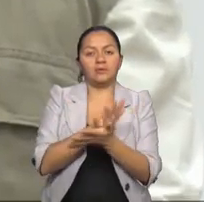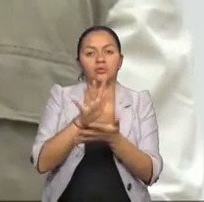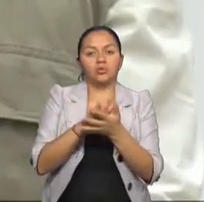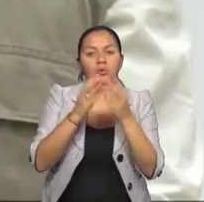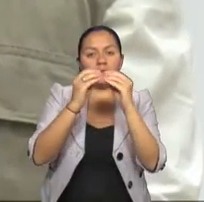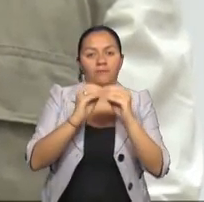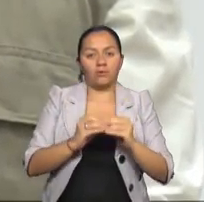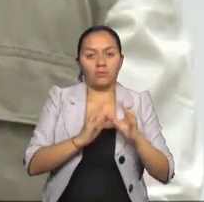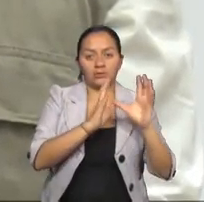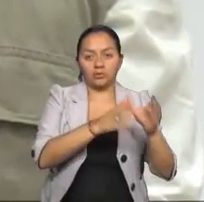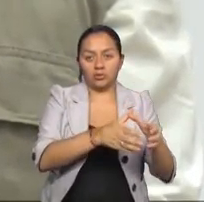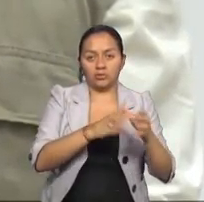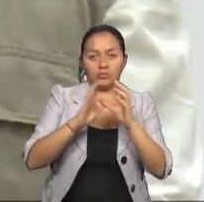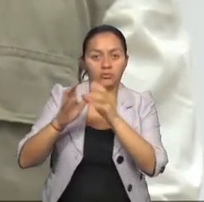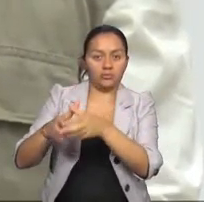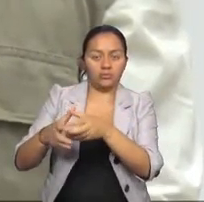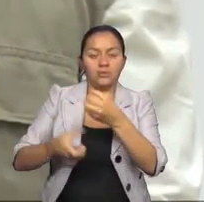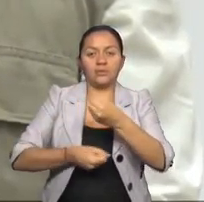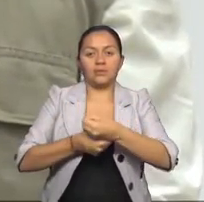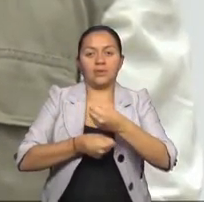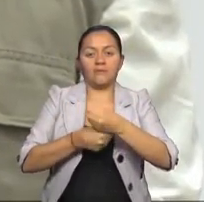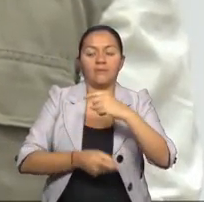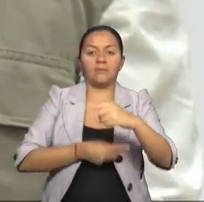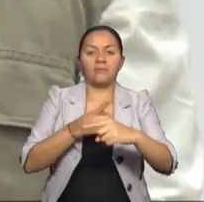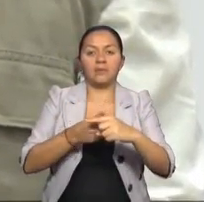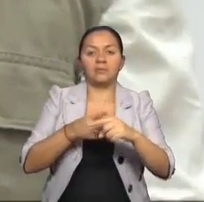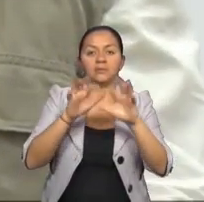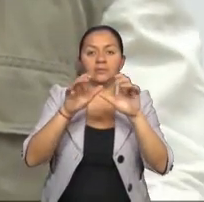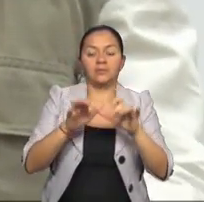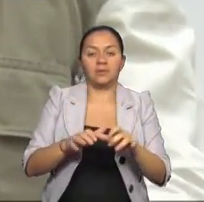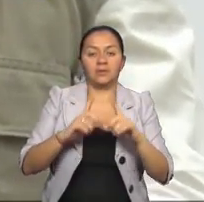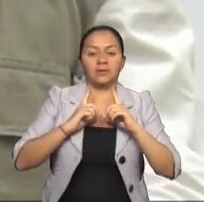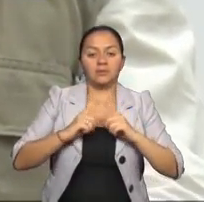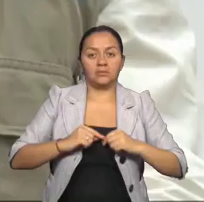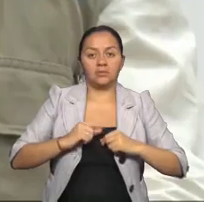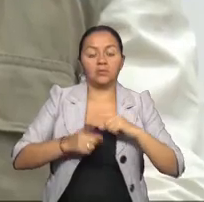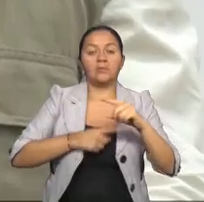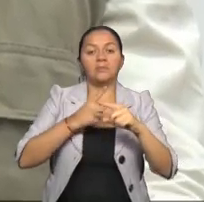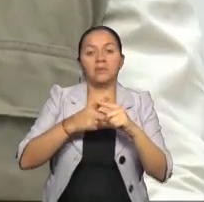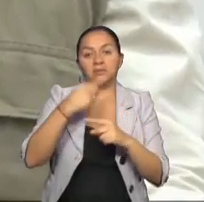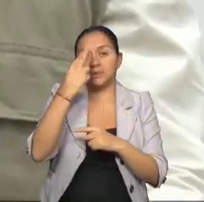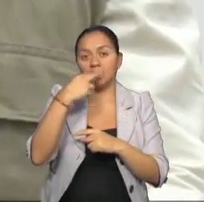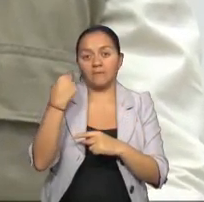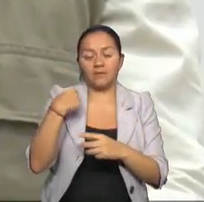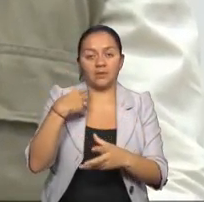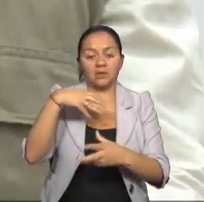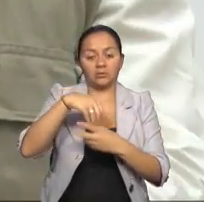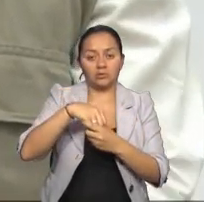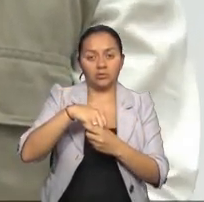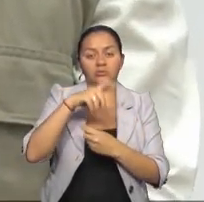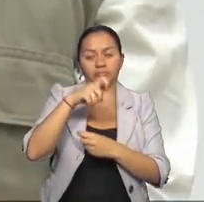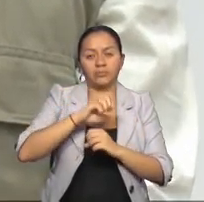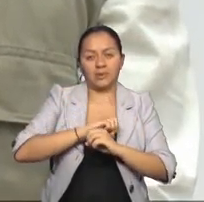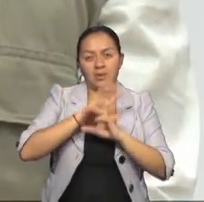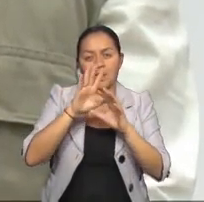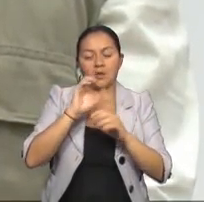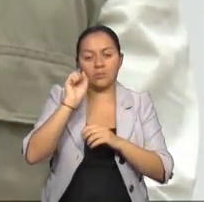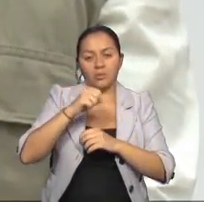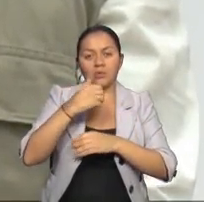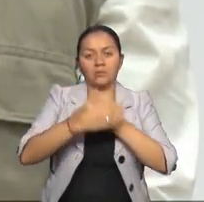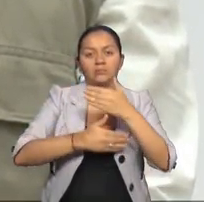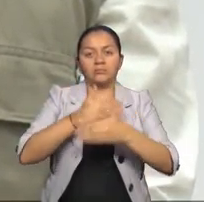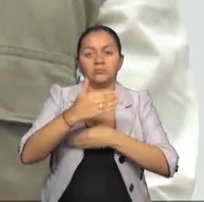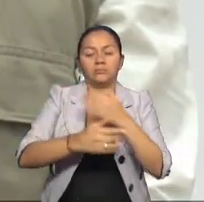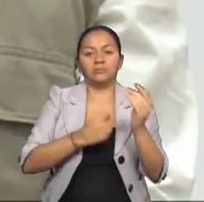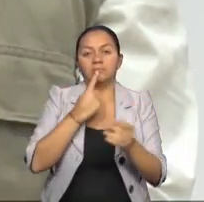formación para el trabajo con las secretarías de salud cuando se trata de rehabilitación porque podríamos decir javier